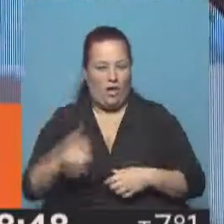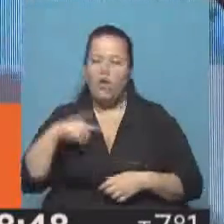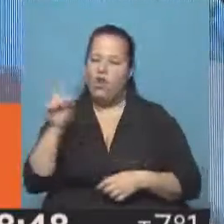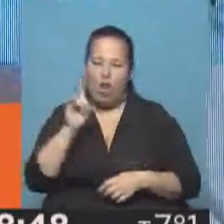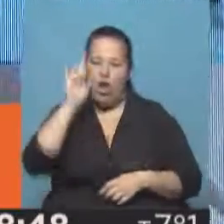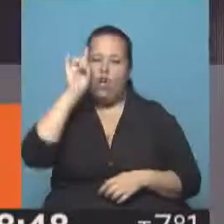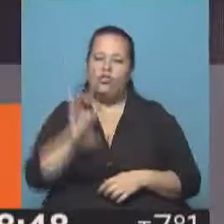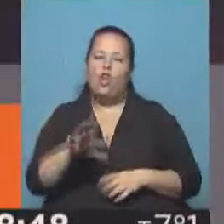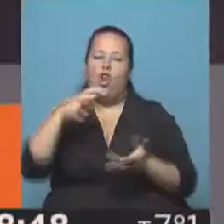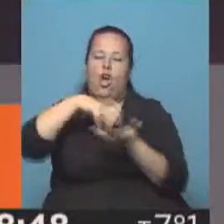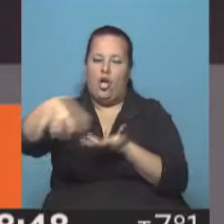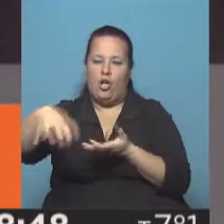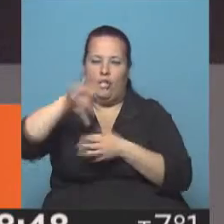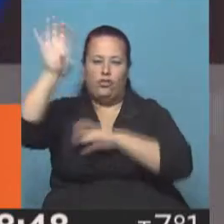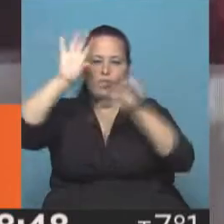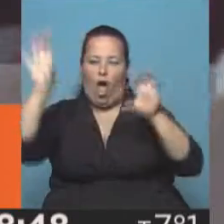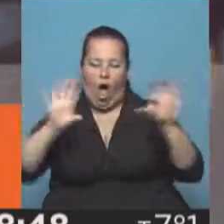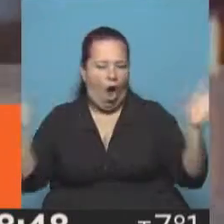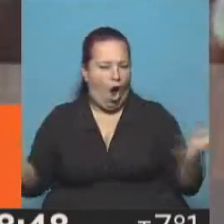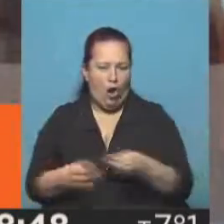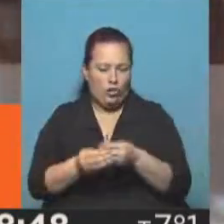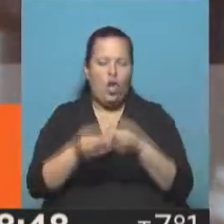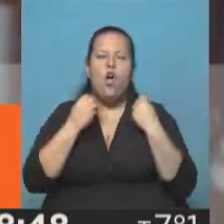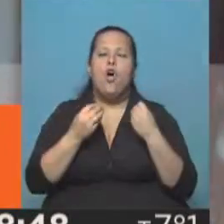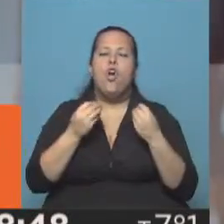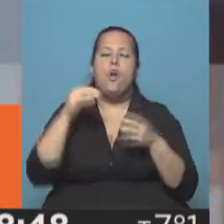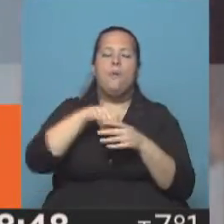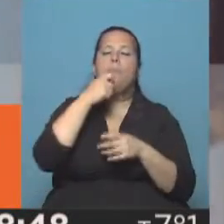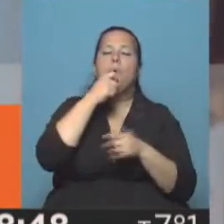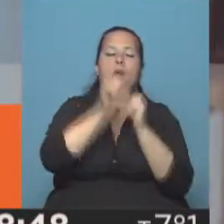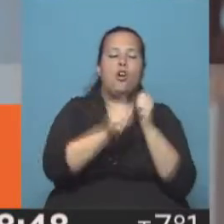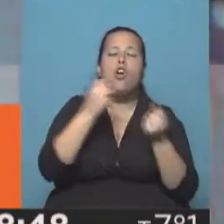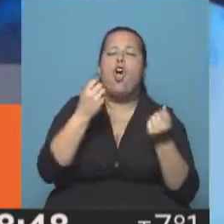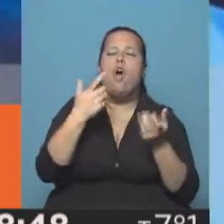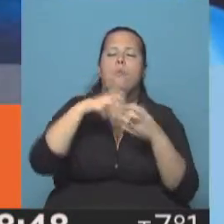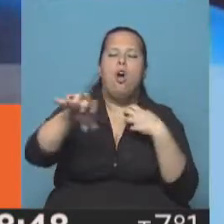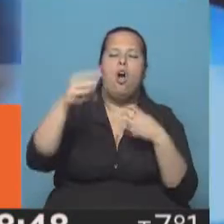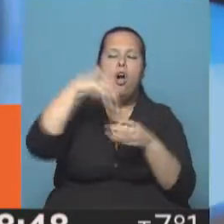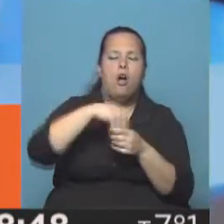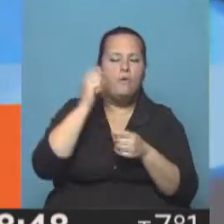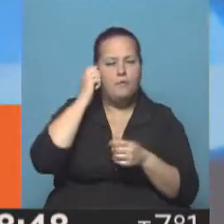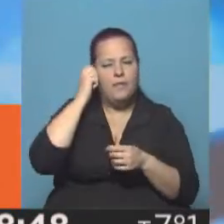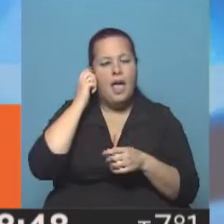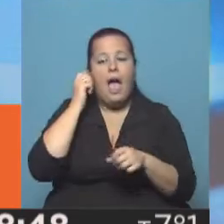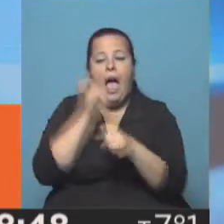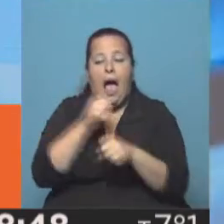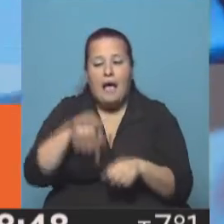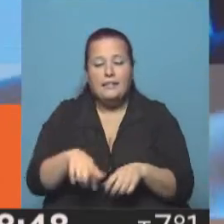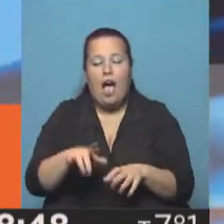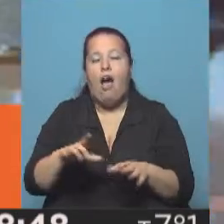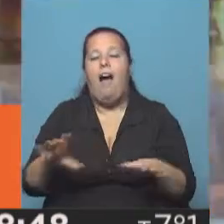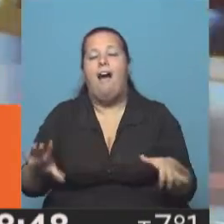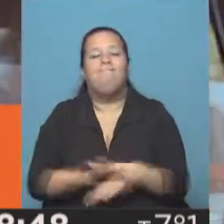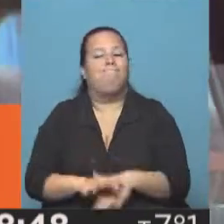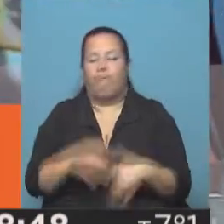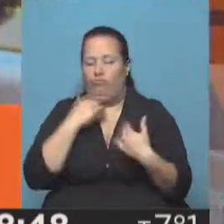tomando en cuenta la subsede y tomando en cuenta la subsede por ejemplo rosario desde la subsede hasta ahora muy bien definido